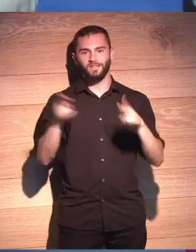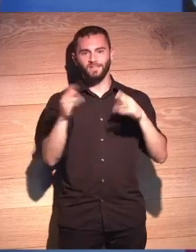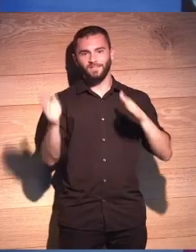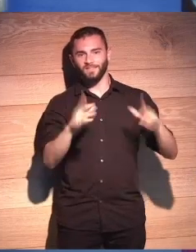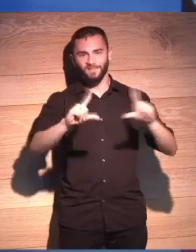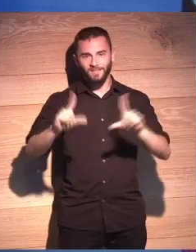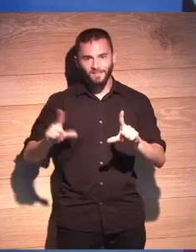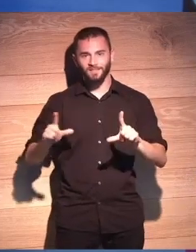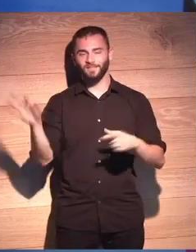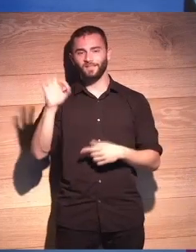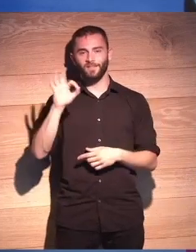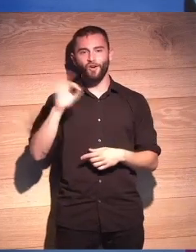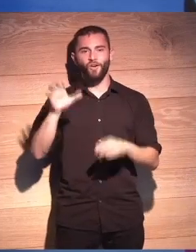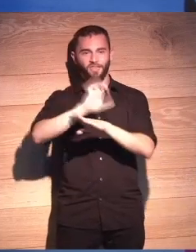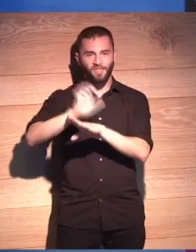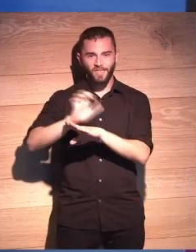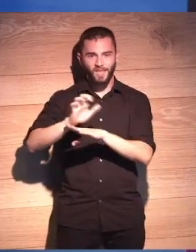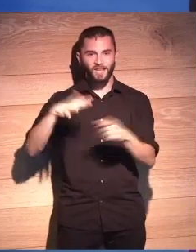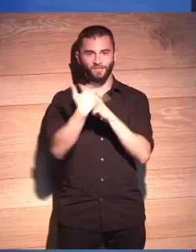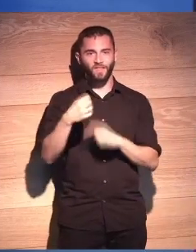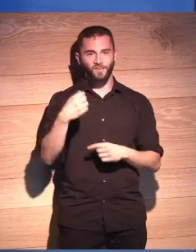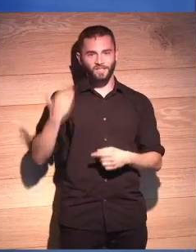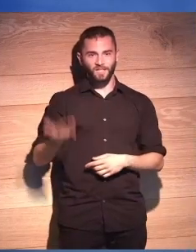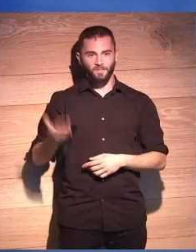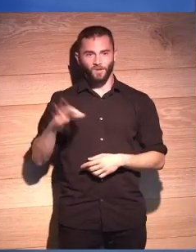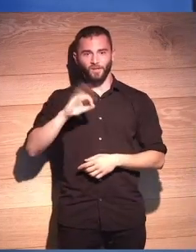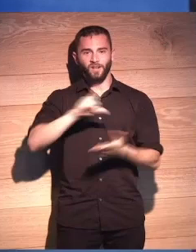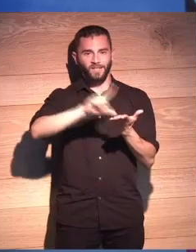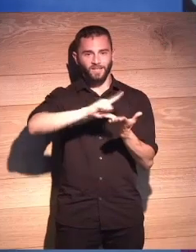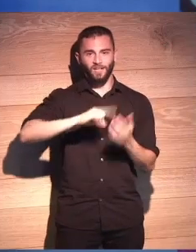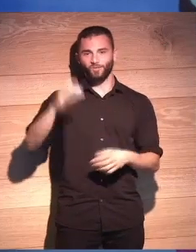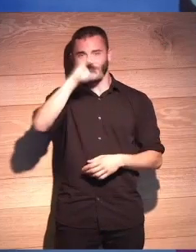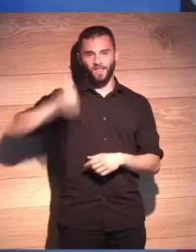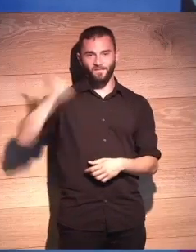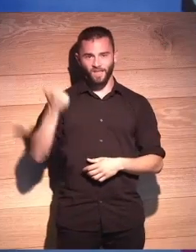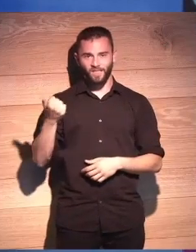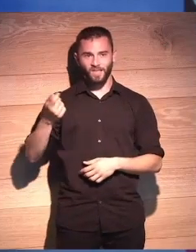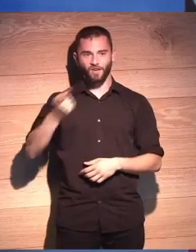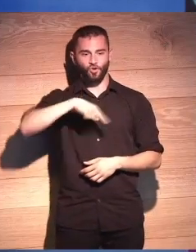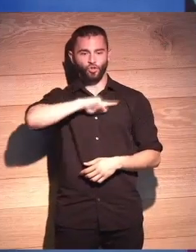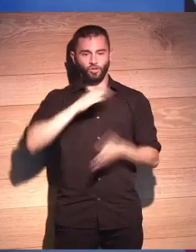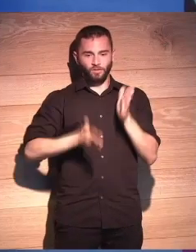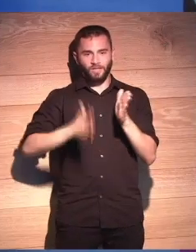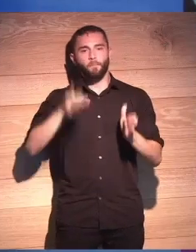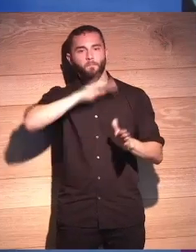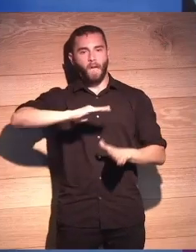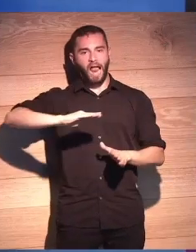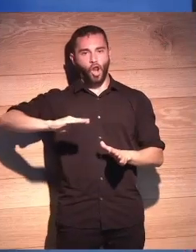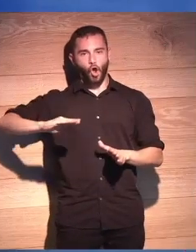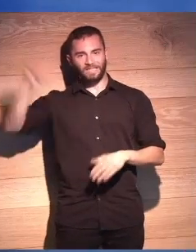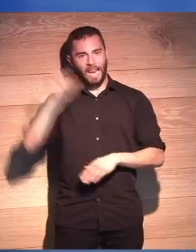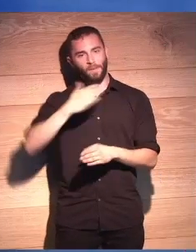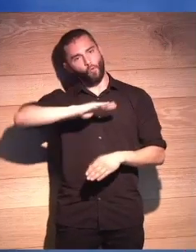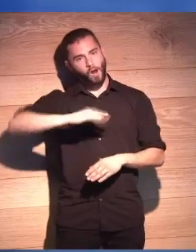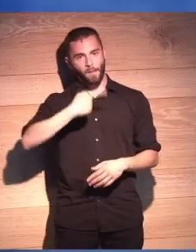o grandes momentos del cine y de la literatura de ciencia ficción. Somos los malos de la película.